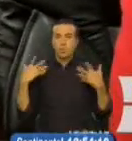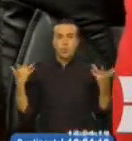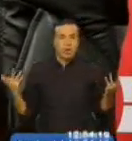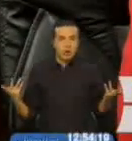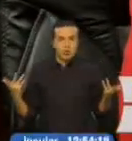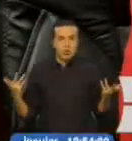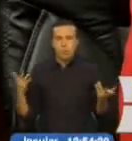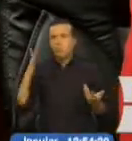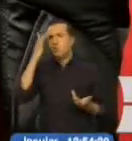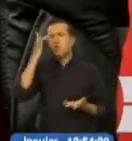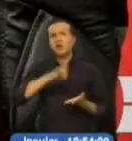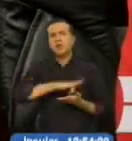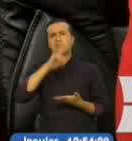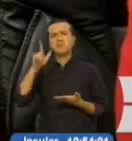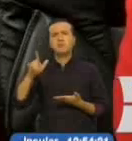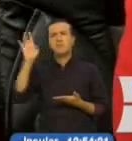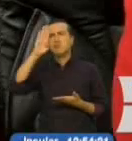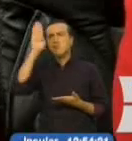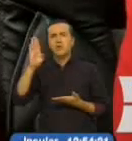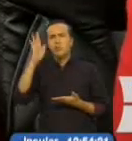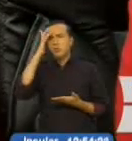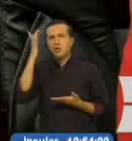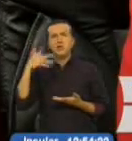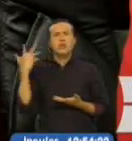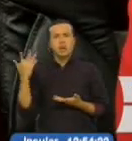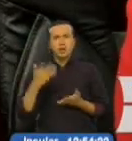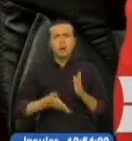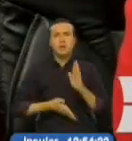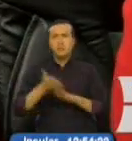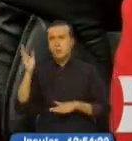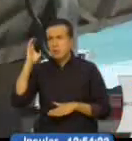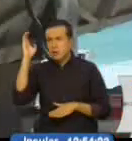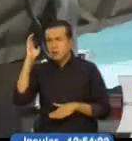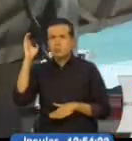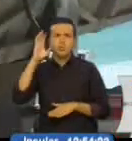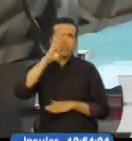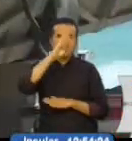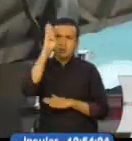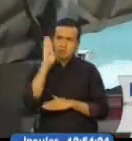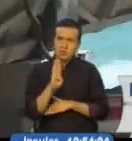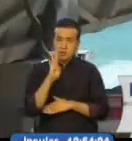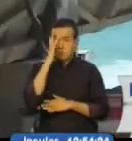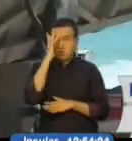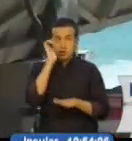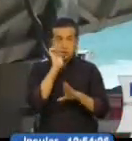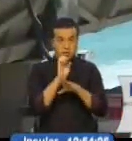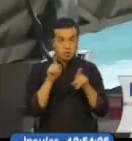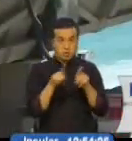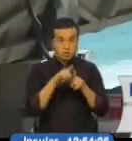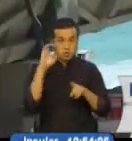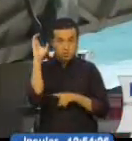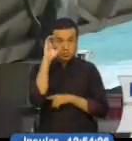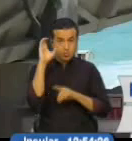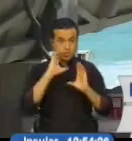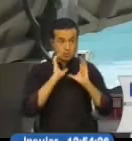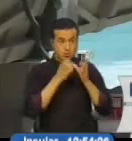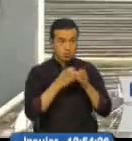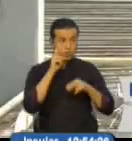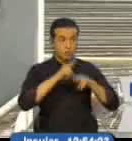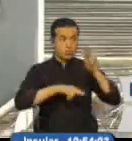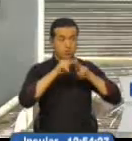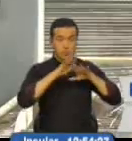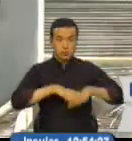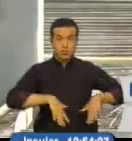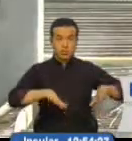el porqué de haber realizado esos viajes, especialmente a Brasil y a Colombia. Es que al igual que en Ecuador, en Colombia el mismo consorcio que construye la